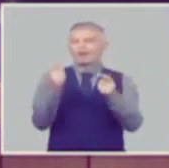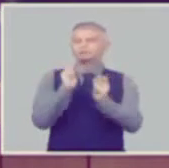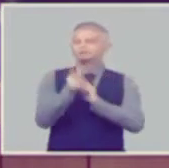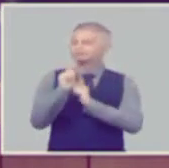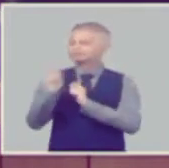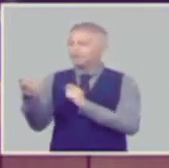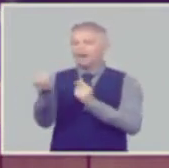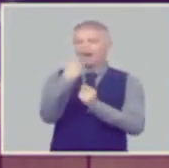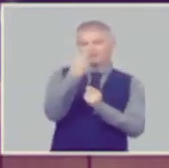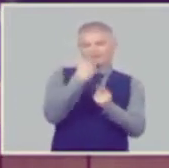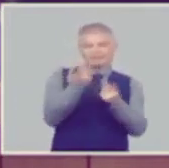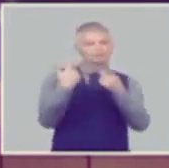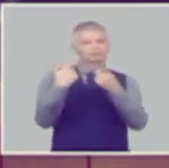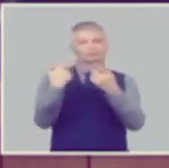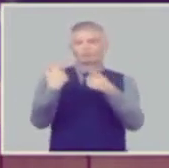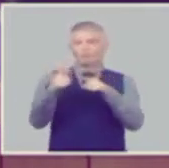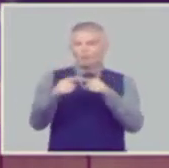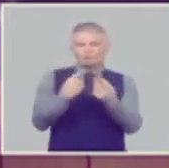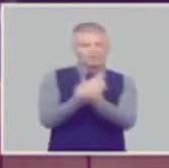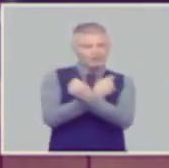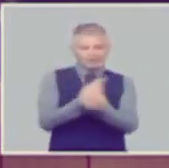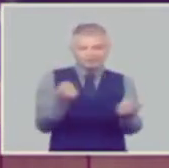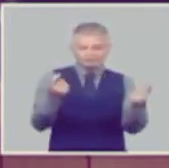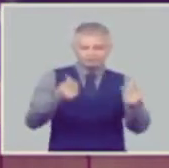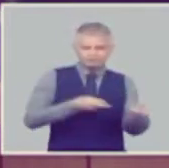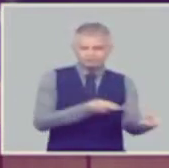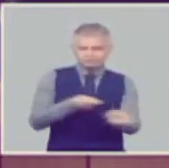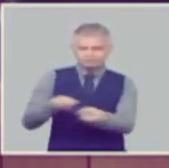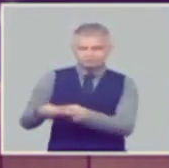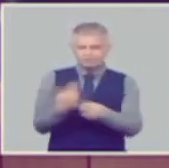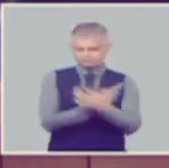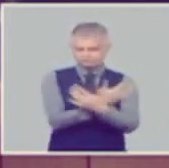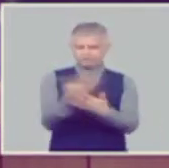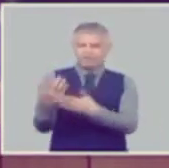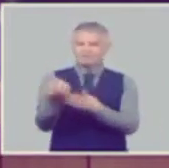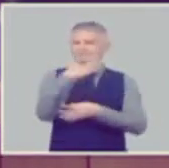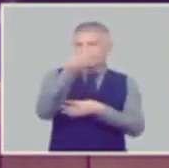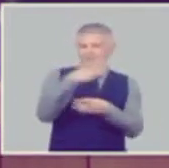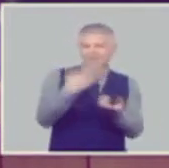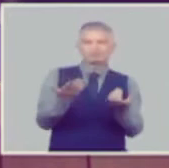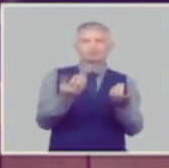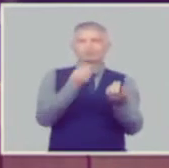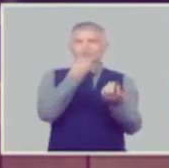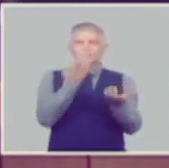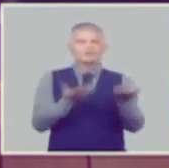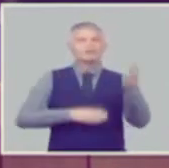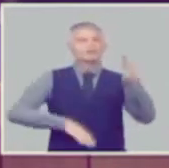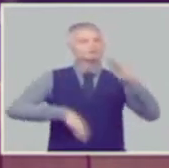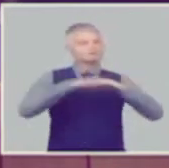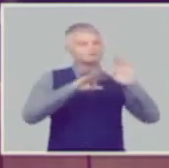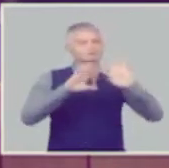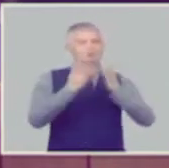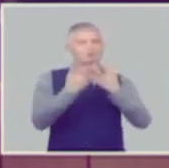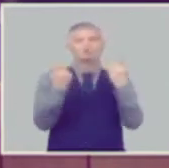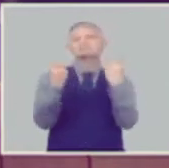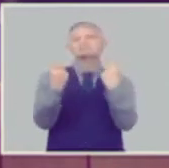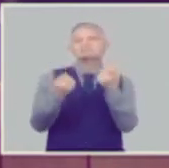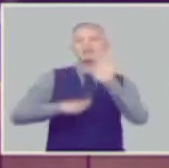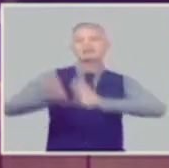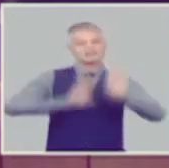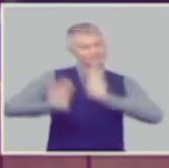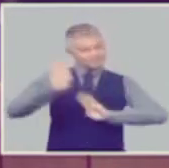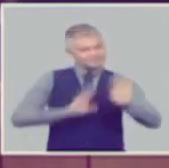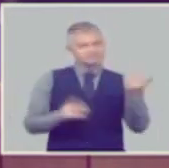combustibles, fertilizantes y plaguicidas, medicamentos, satisfacer las demandas de la defensa, así como la prioridad en la obtención